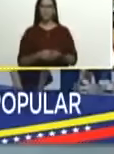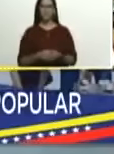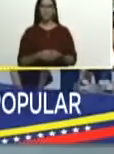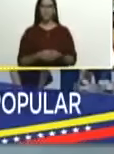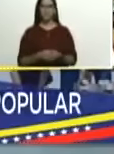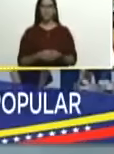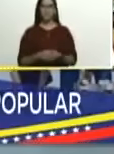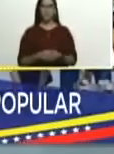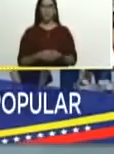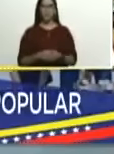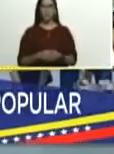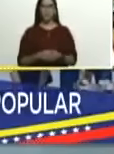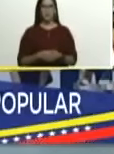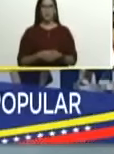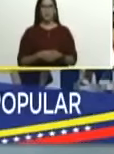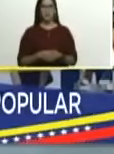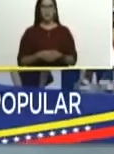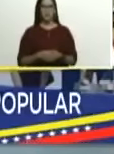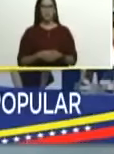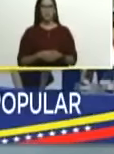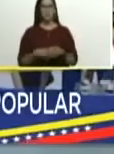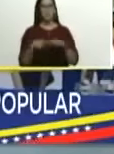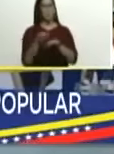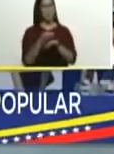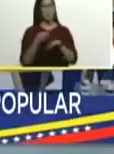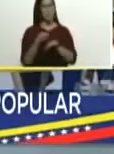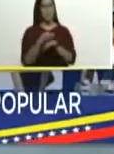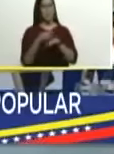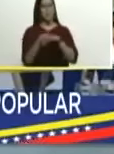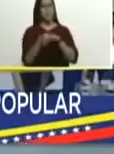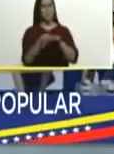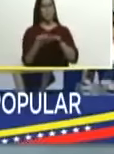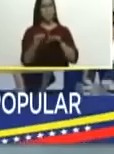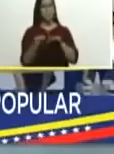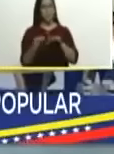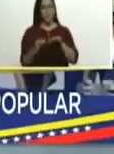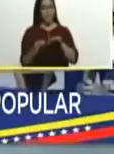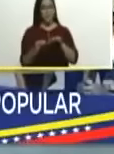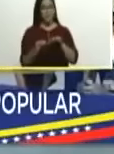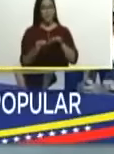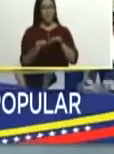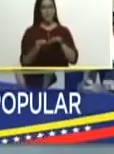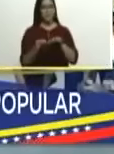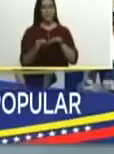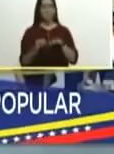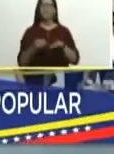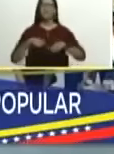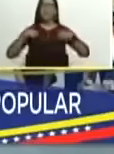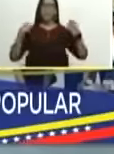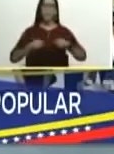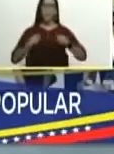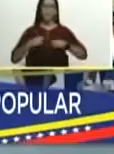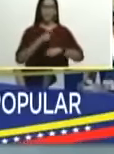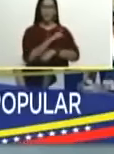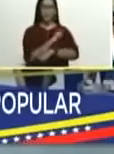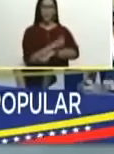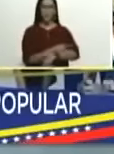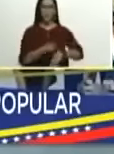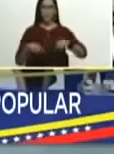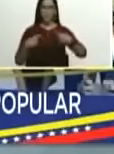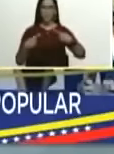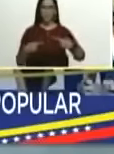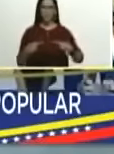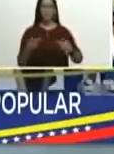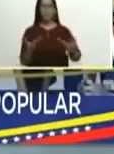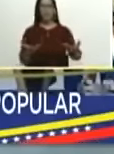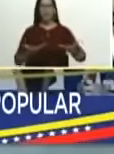a través del gobierno municipal, que sí apuesta al poder popular, nos ha